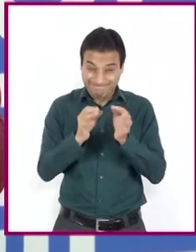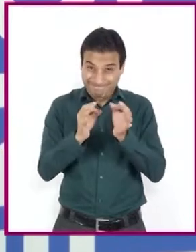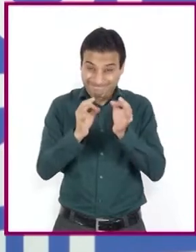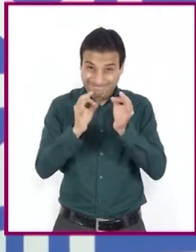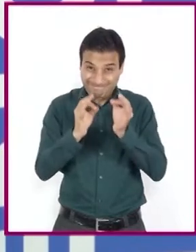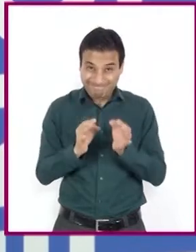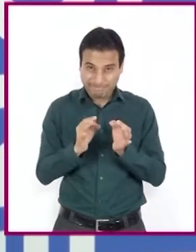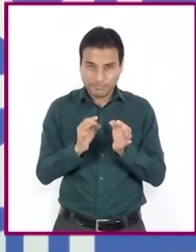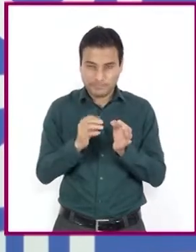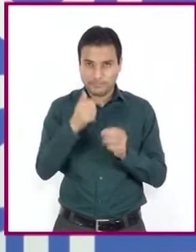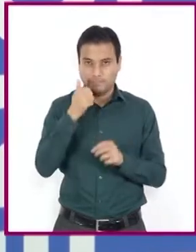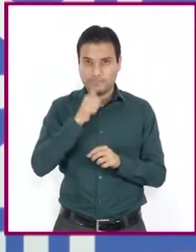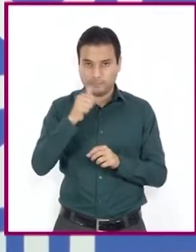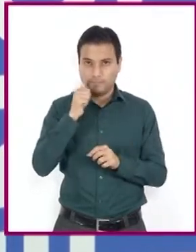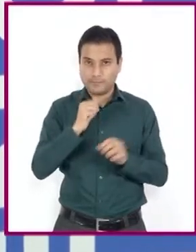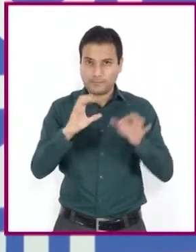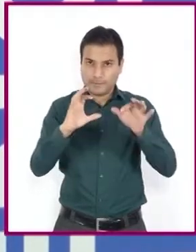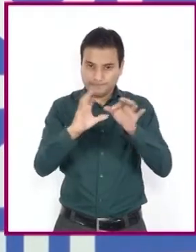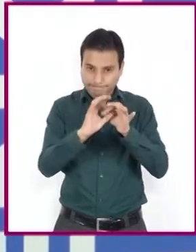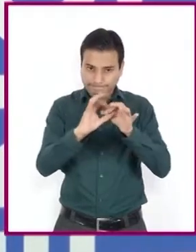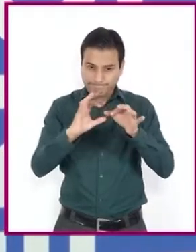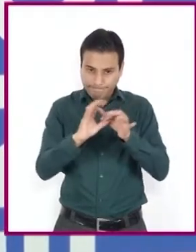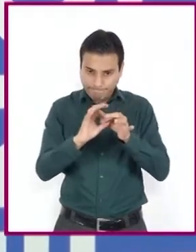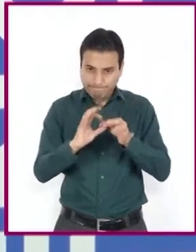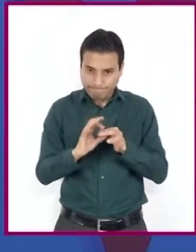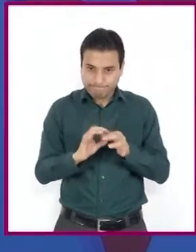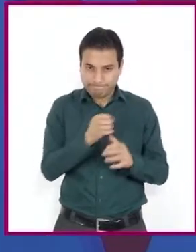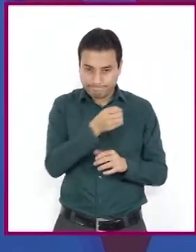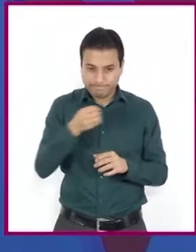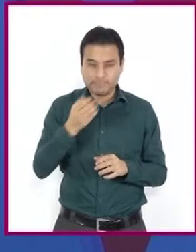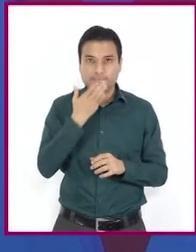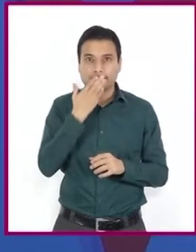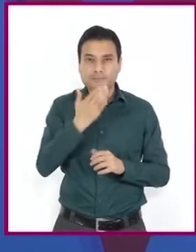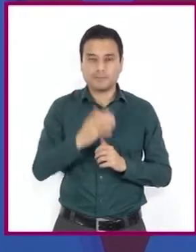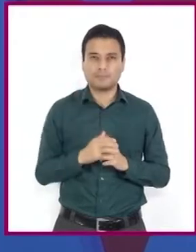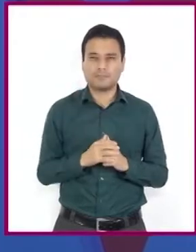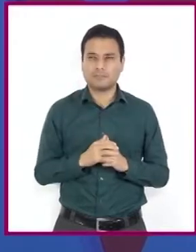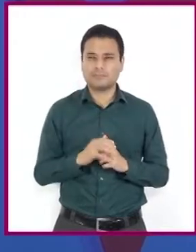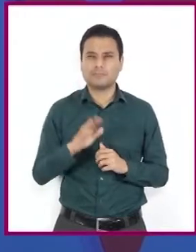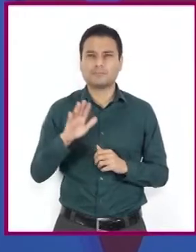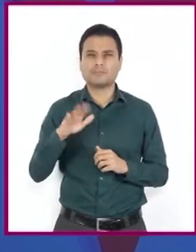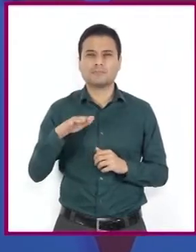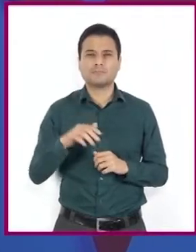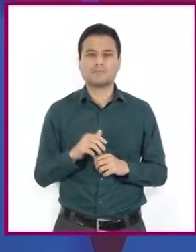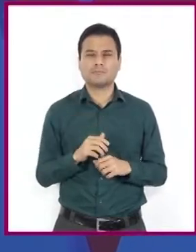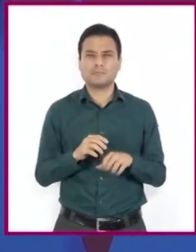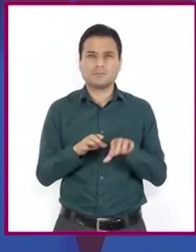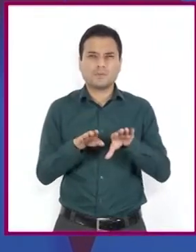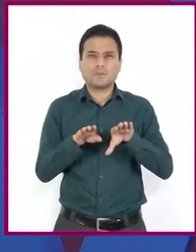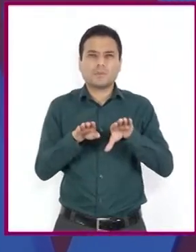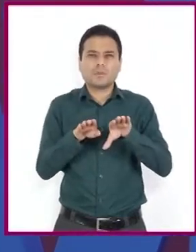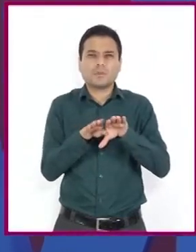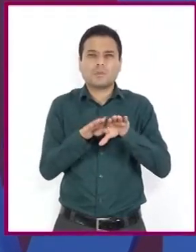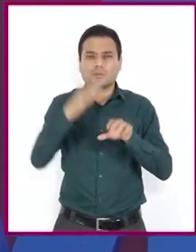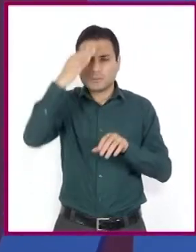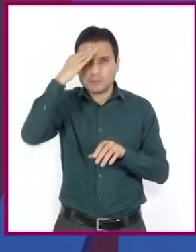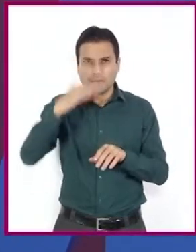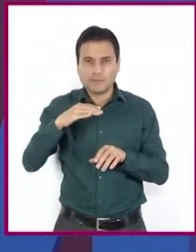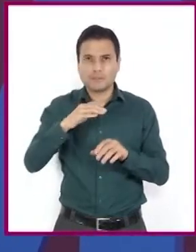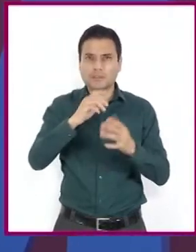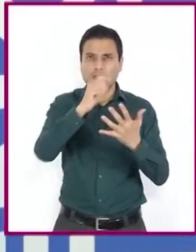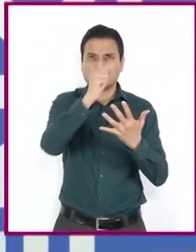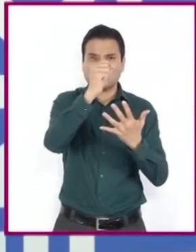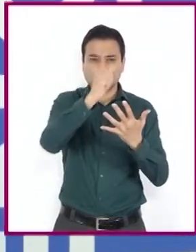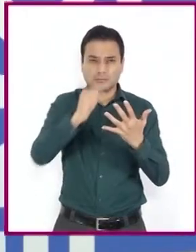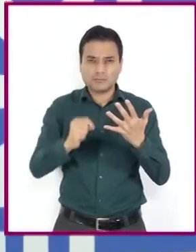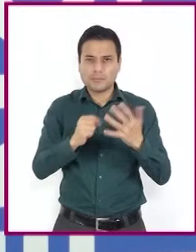párrafo se relacionen de manera adecuada. Maestra, pero ¿cómo saber qué elementos colocar